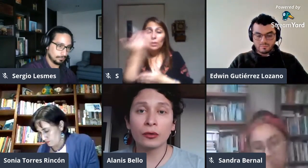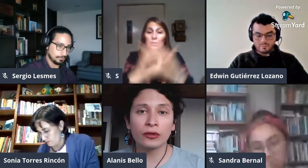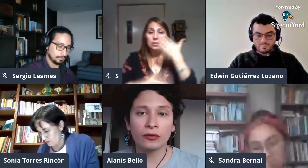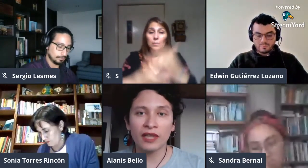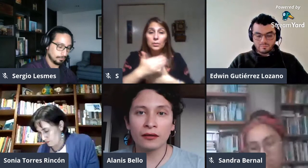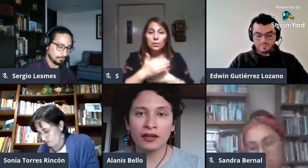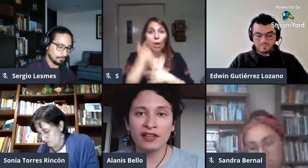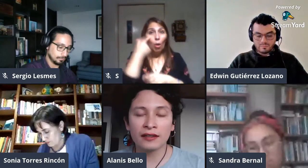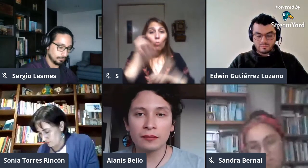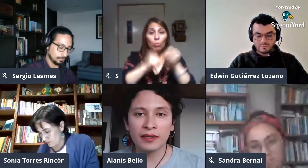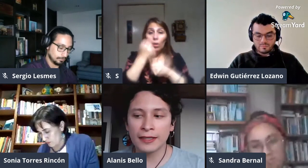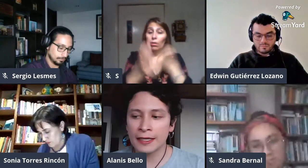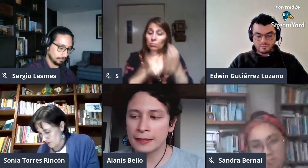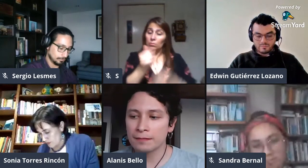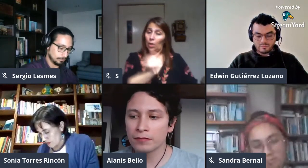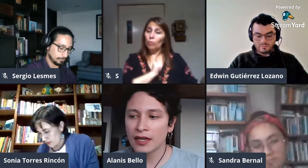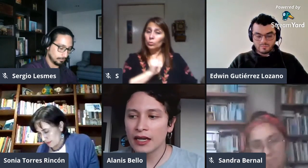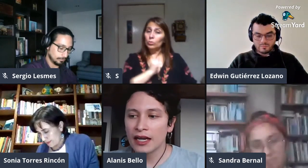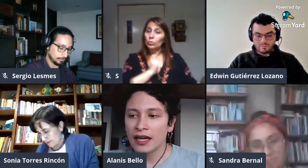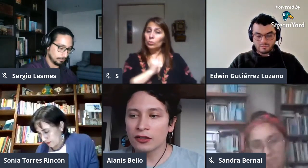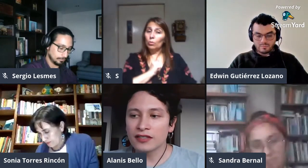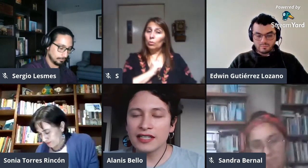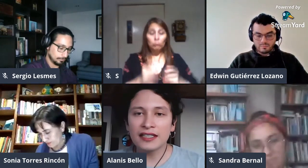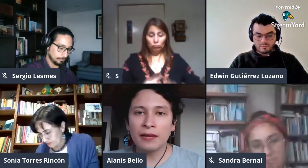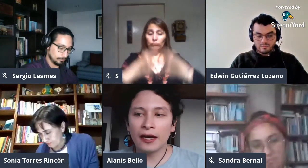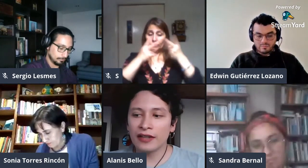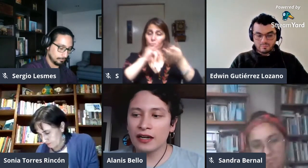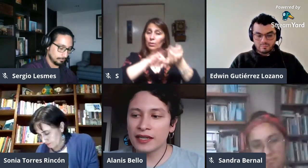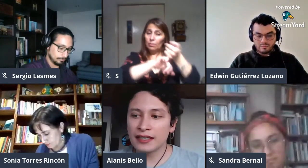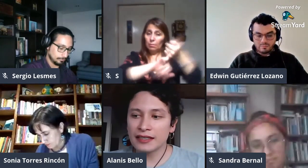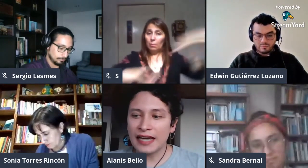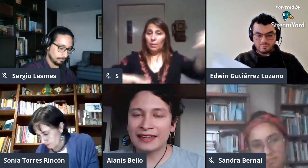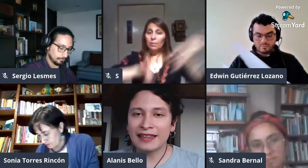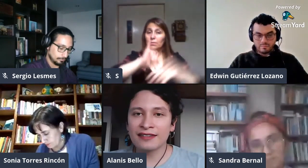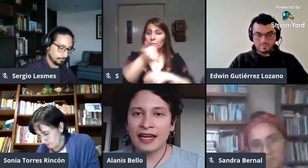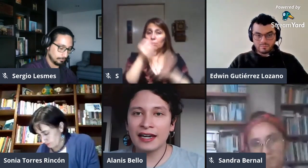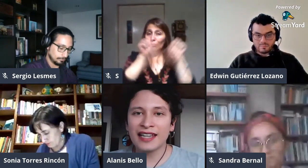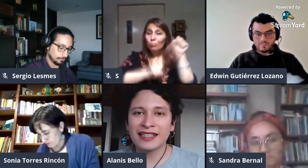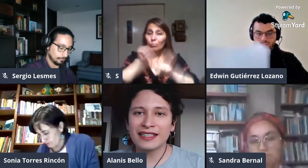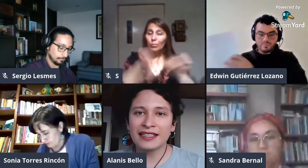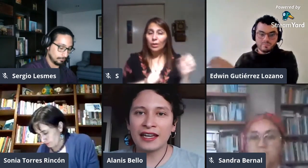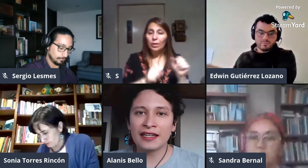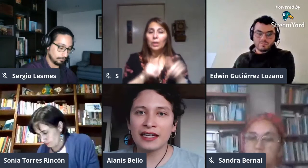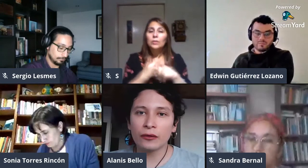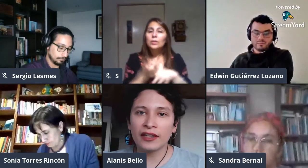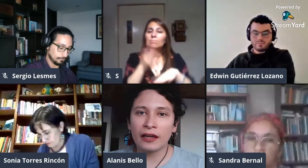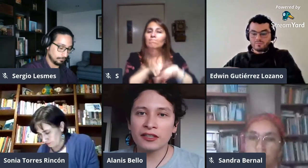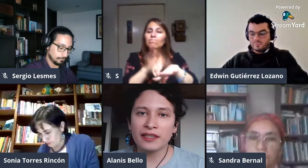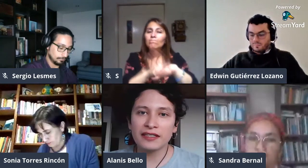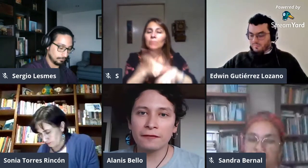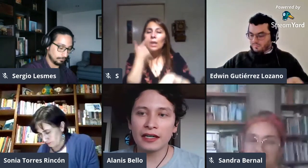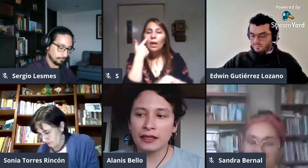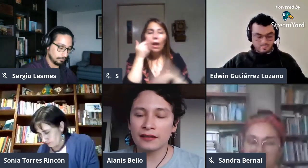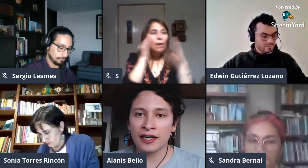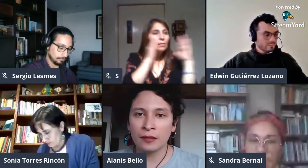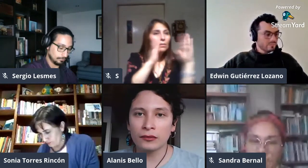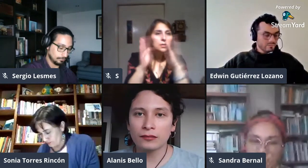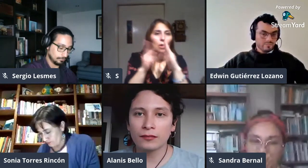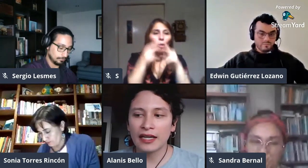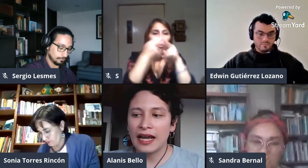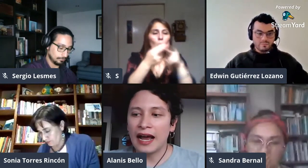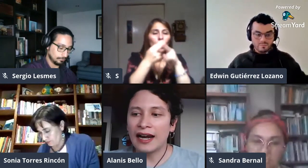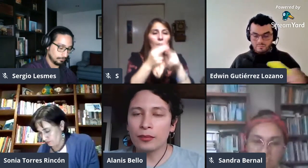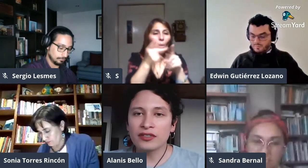ejercer una autonomía de una vida independiente. Entonces el llamado tal vez es a entender las necesidades de cuidado específicas que